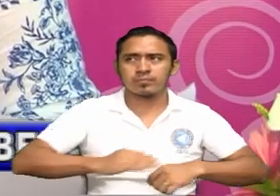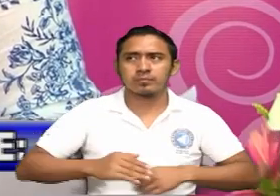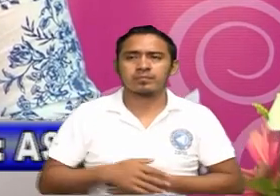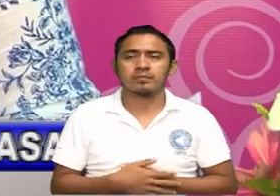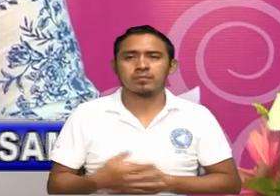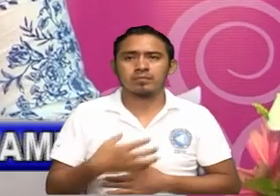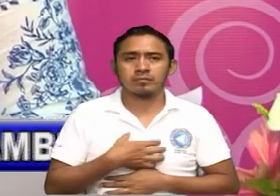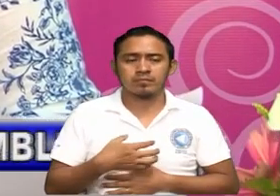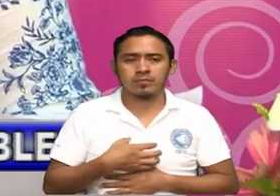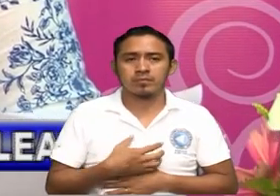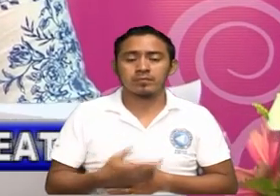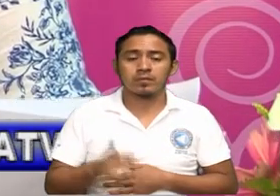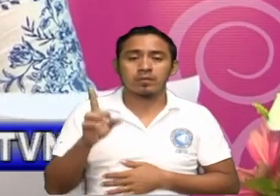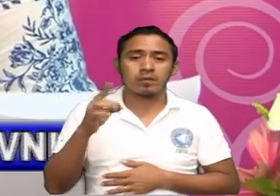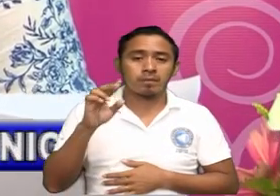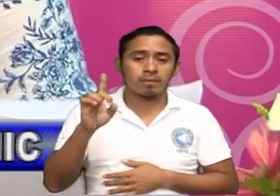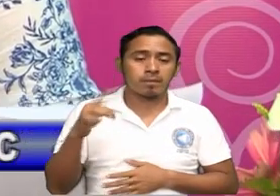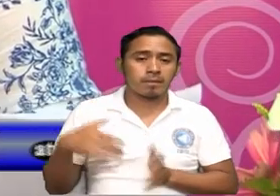una inversión de